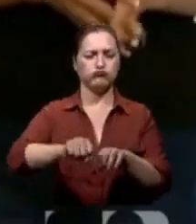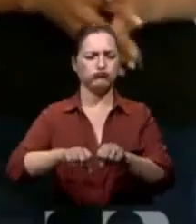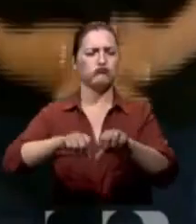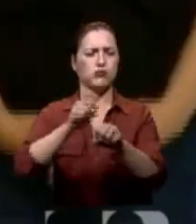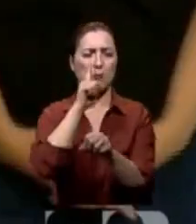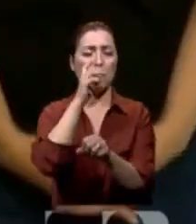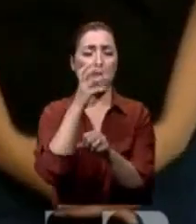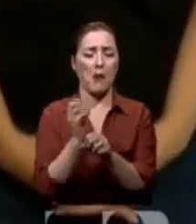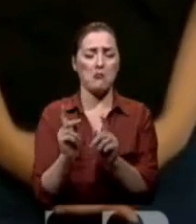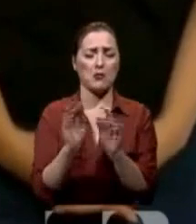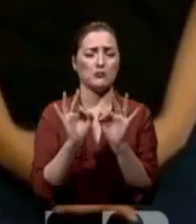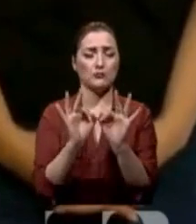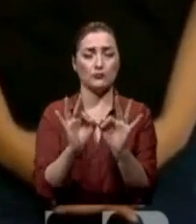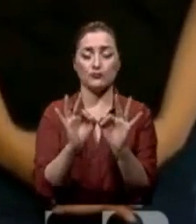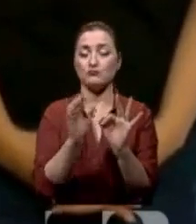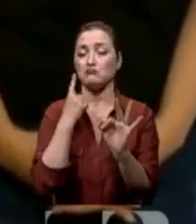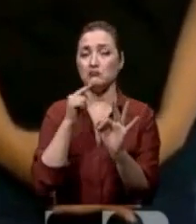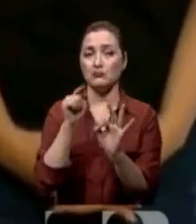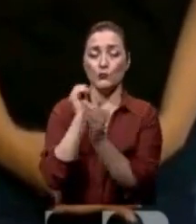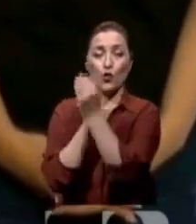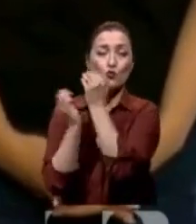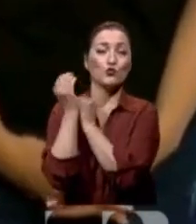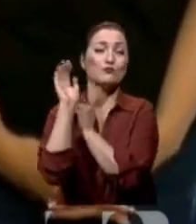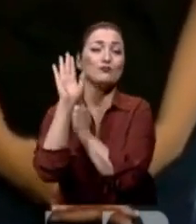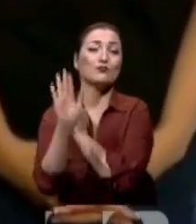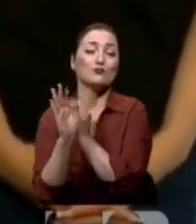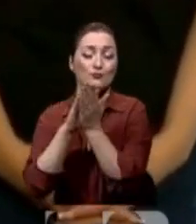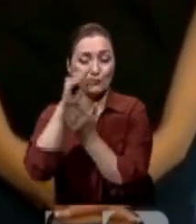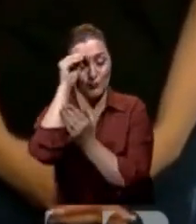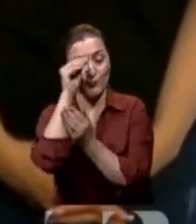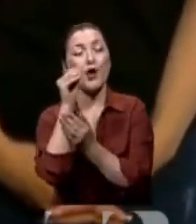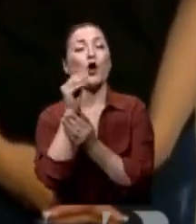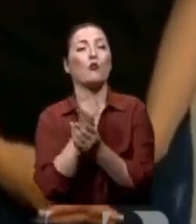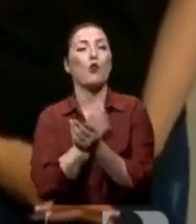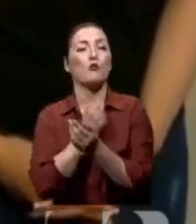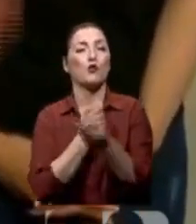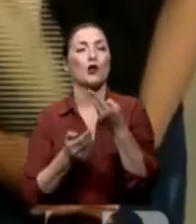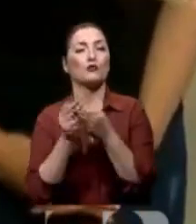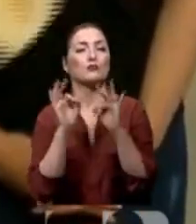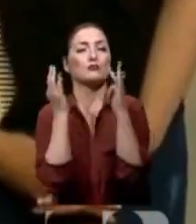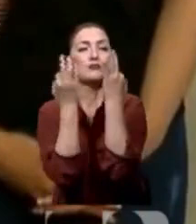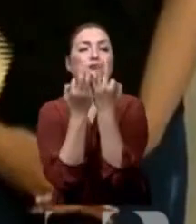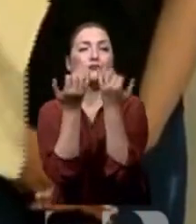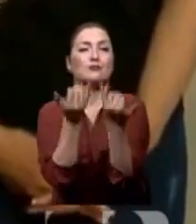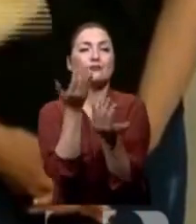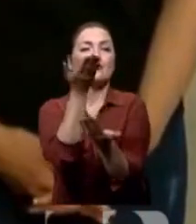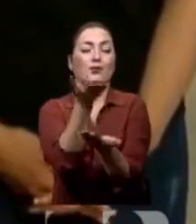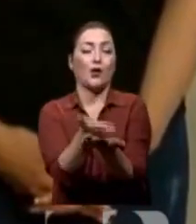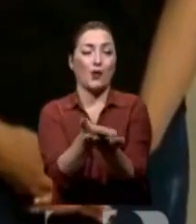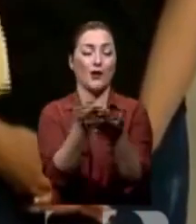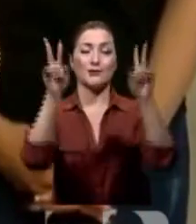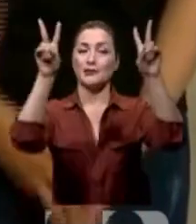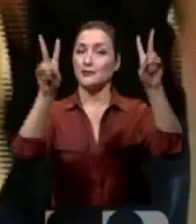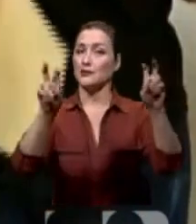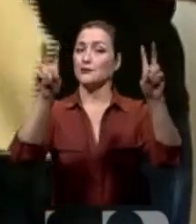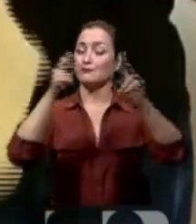preparado, sino también la maravillosa historia de este emprendimiento familiar. Hoy nos presentan una temática